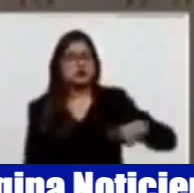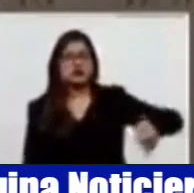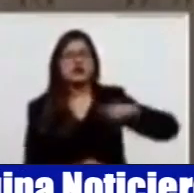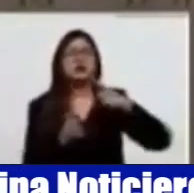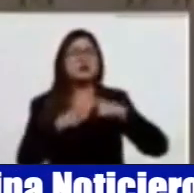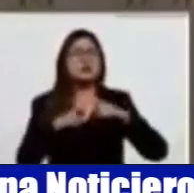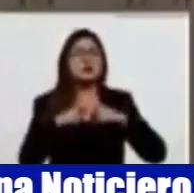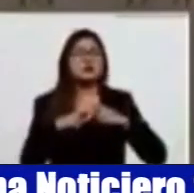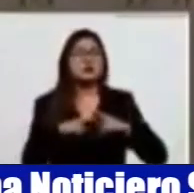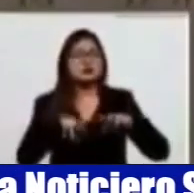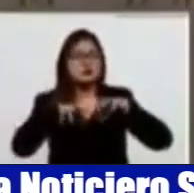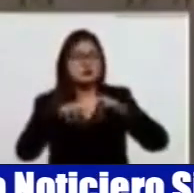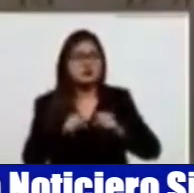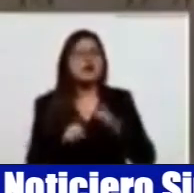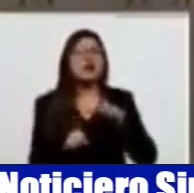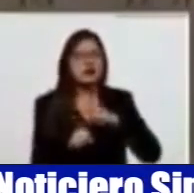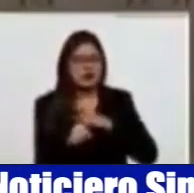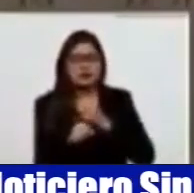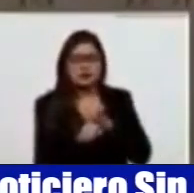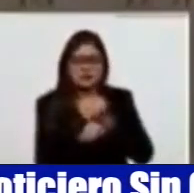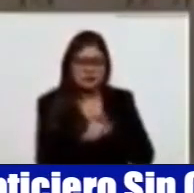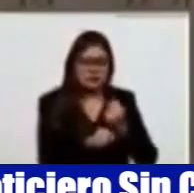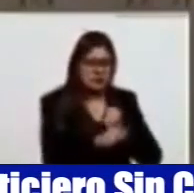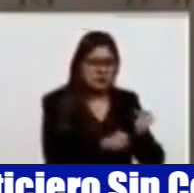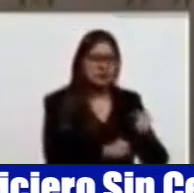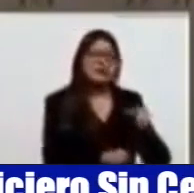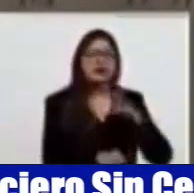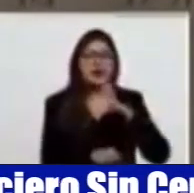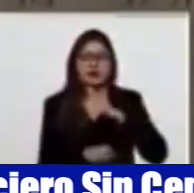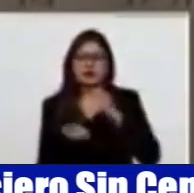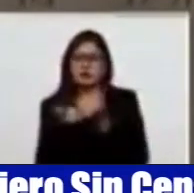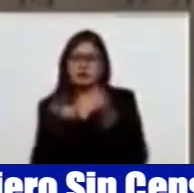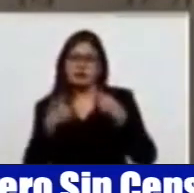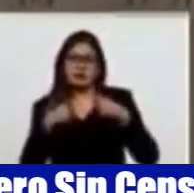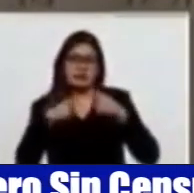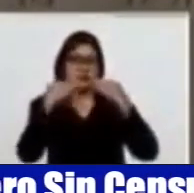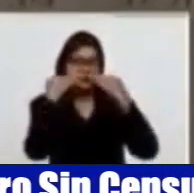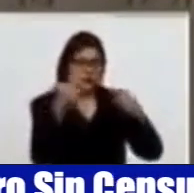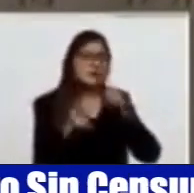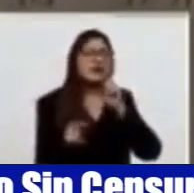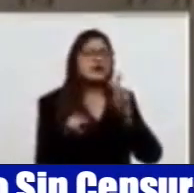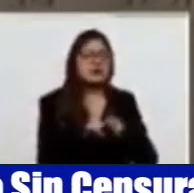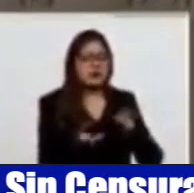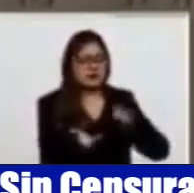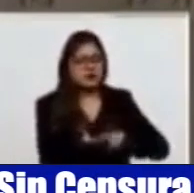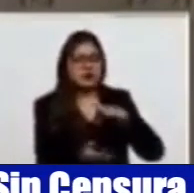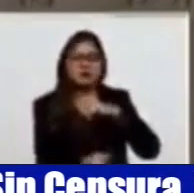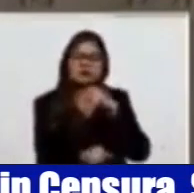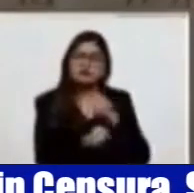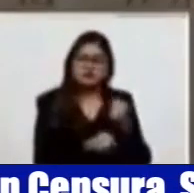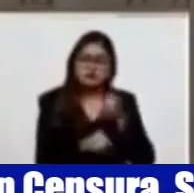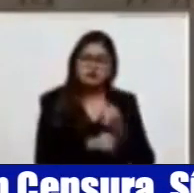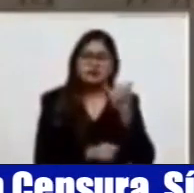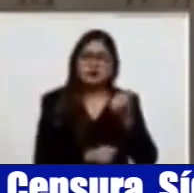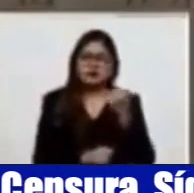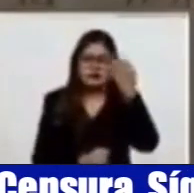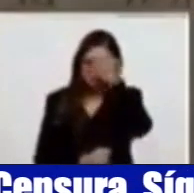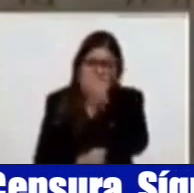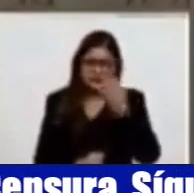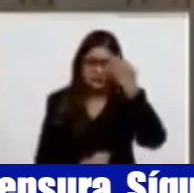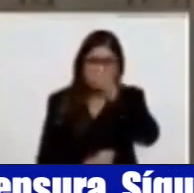sido torturados, que los testigos habían sido torturados, que los peritajes eran parciales.